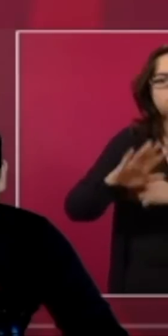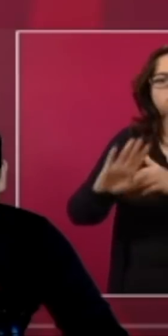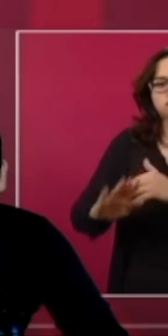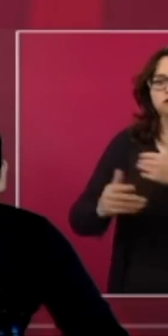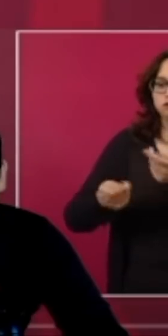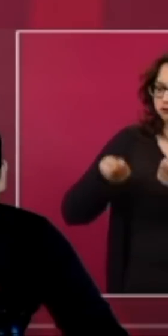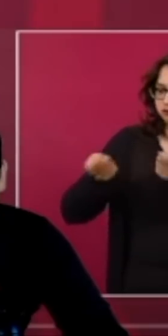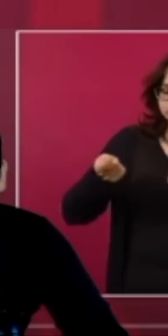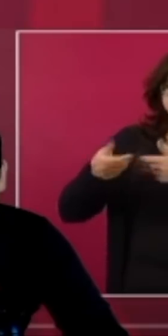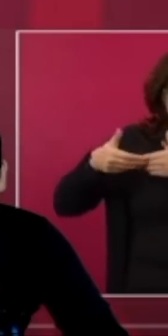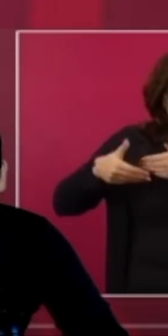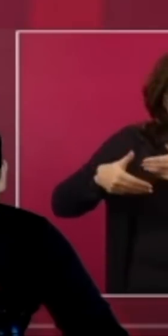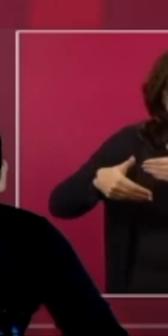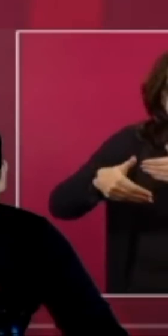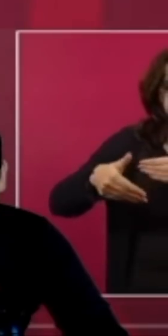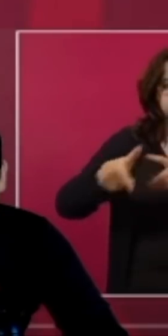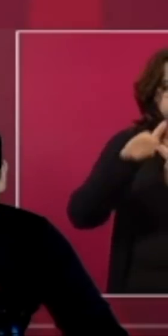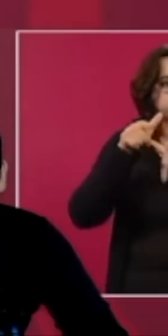sin afectar